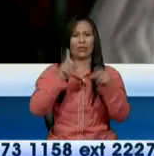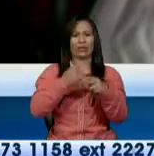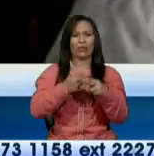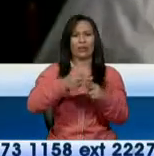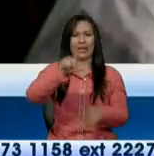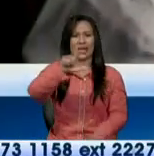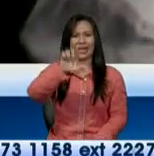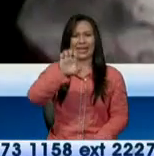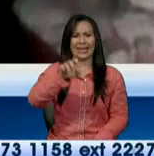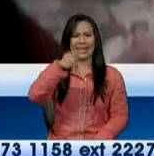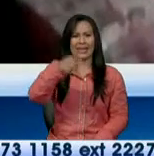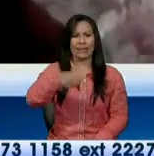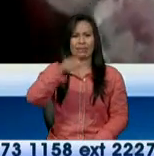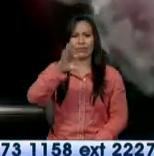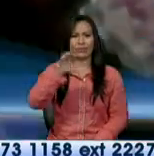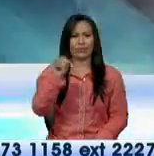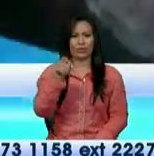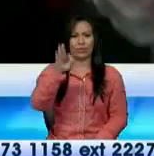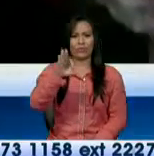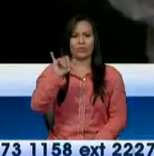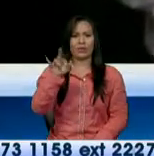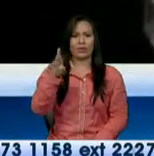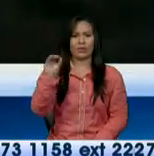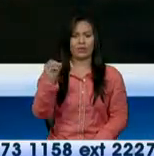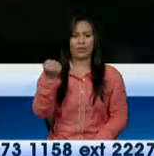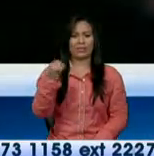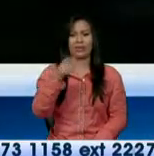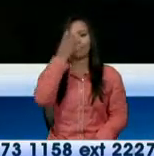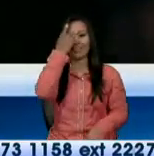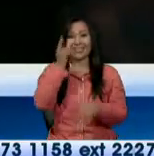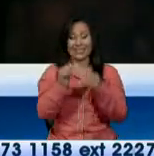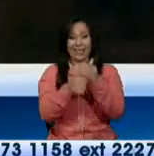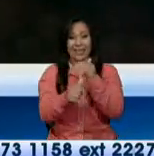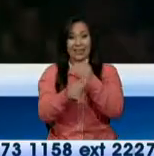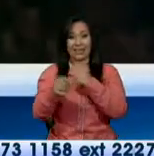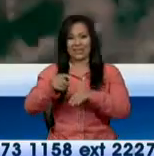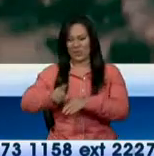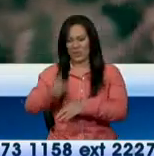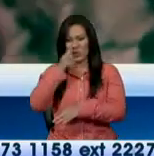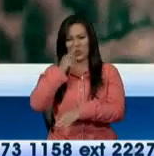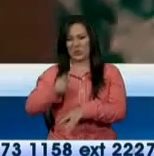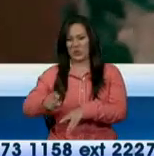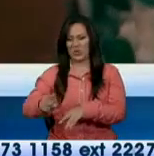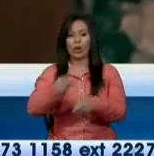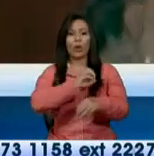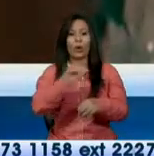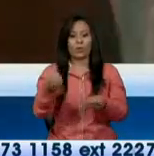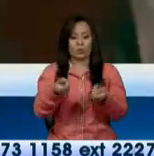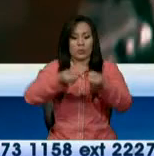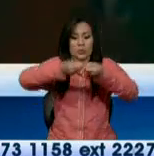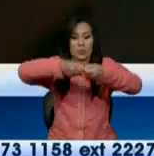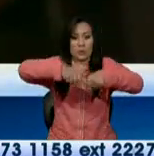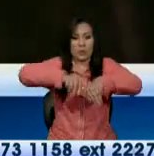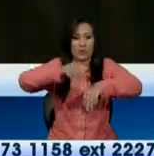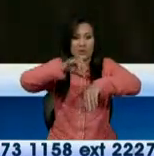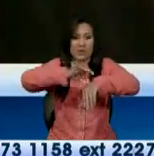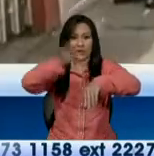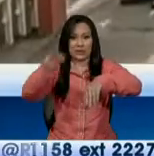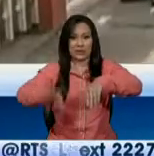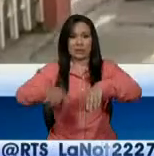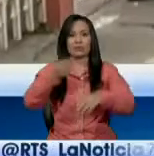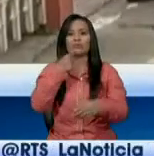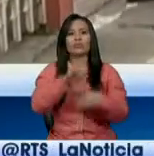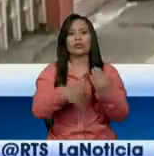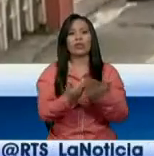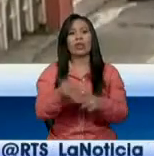o peste bubónica, ya sea por los restos, fluidos o las pulgas que contienen estos animales. Se trata de un